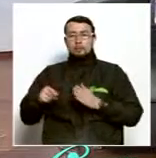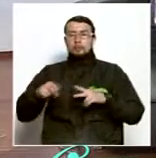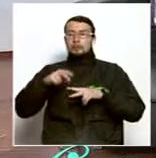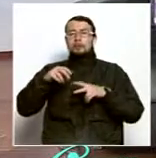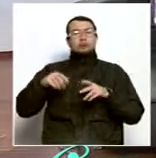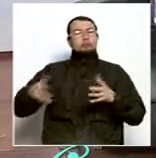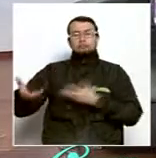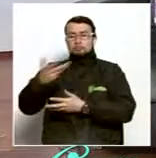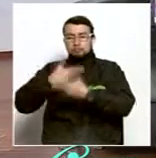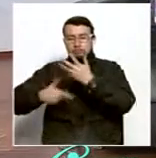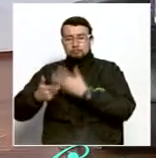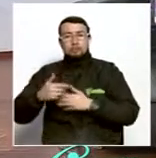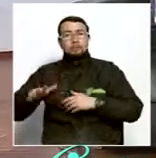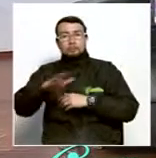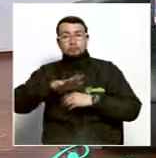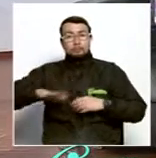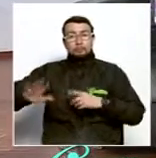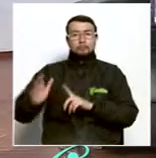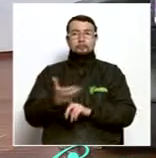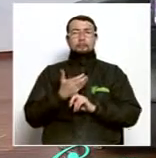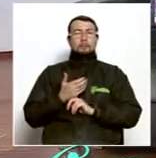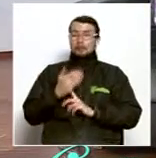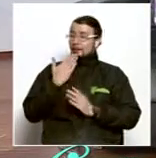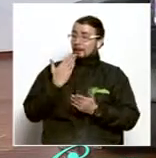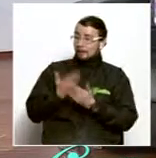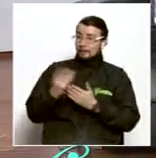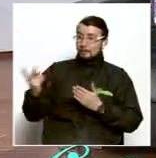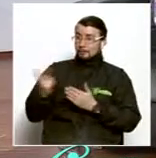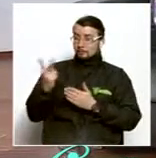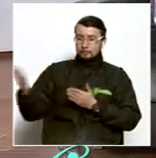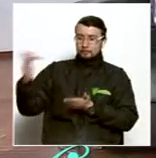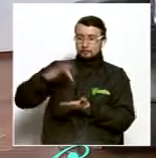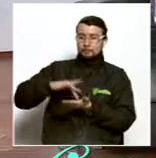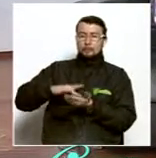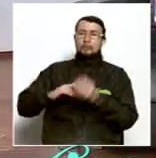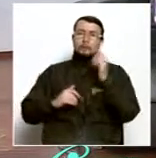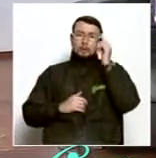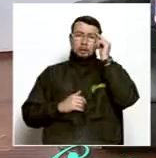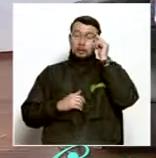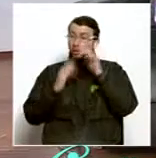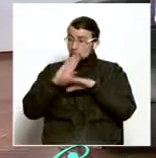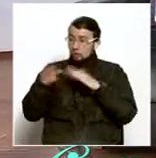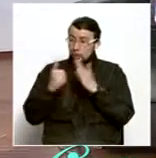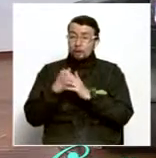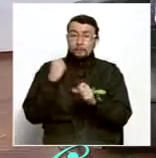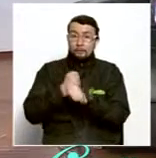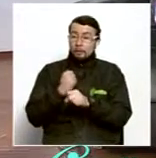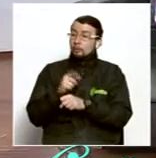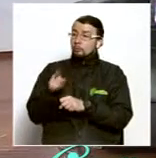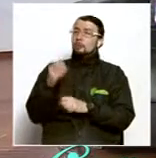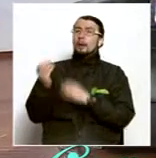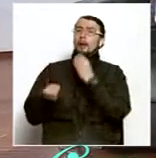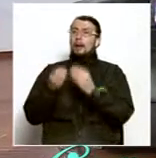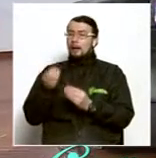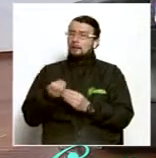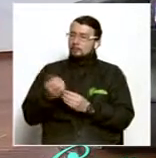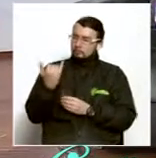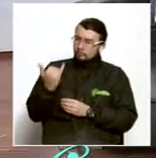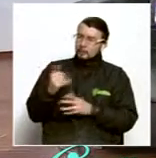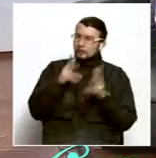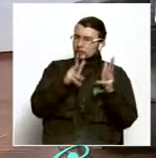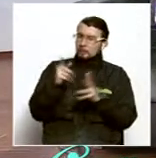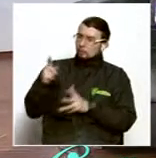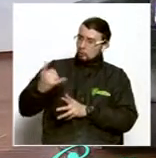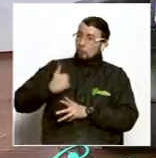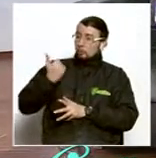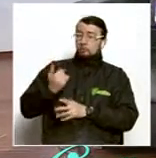quiero darles la bienvenida, agradecerles por estar con nosotros y por toda esta labor que ustedes están haciendo educativa, pese a la juventud